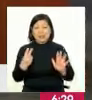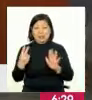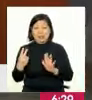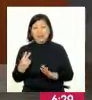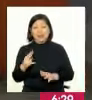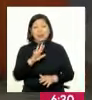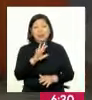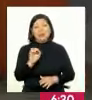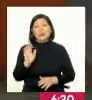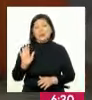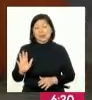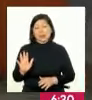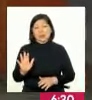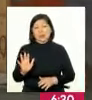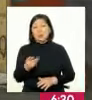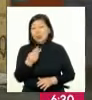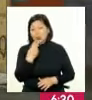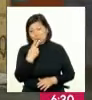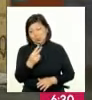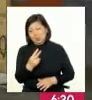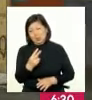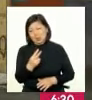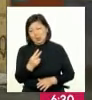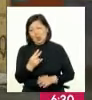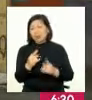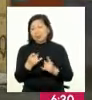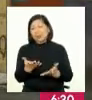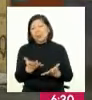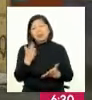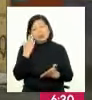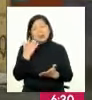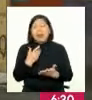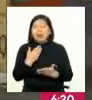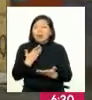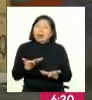996-077-505. Si lo visita, la mascota sabrá agradecer.